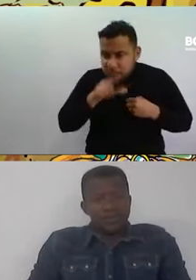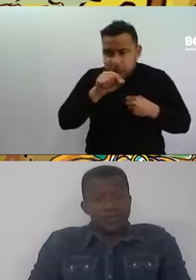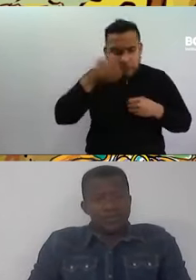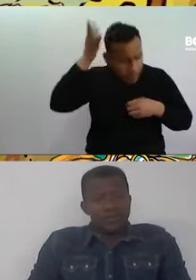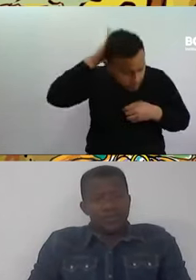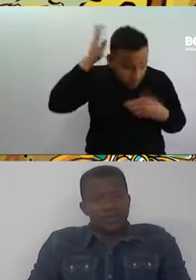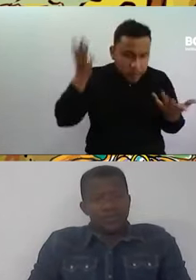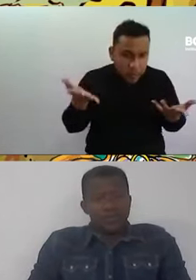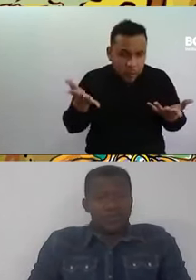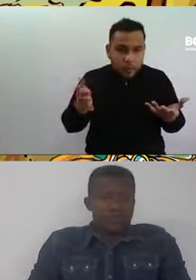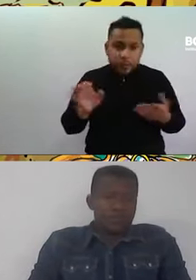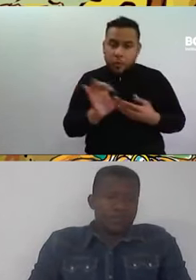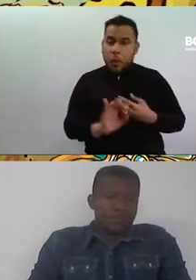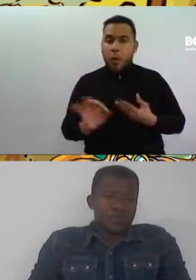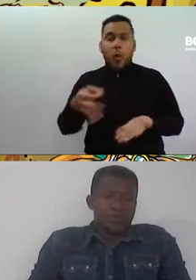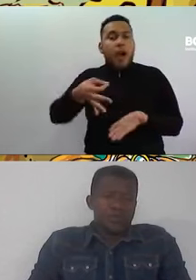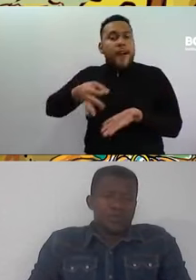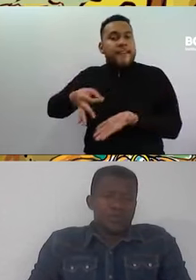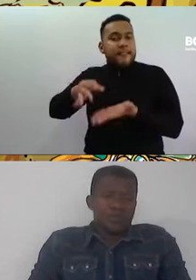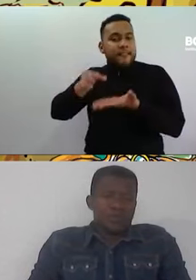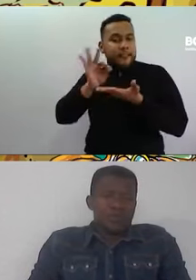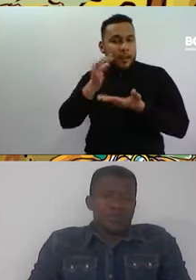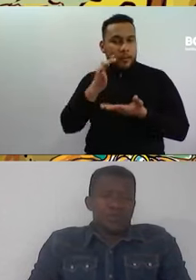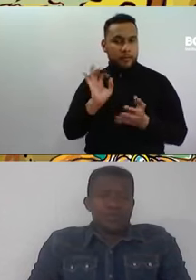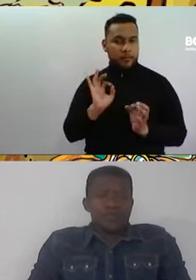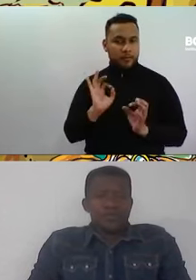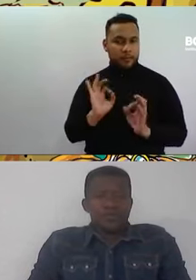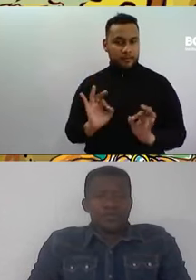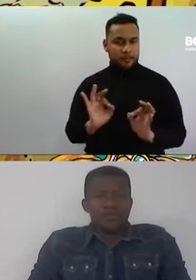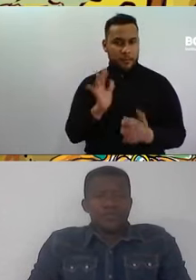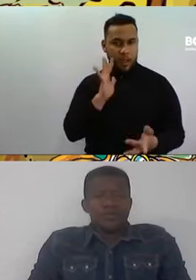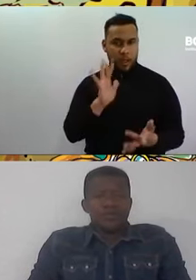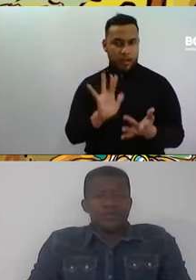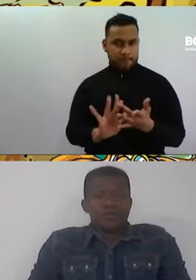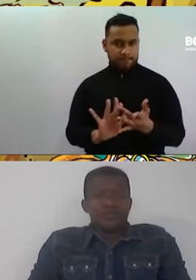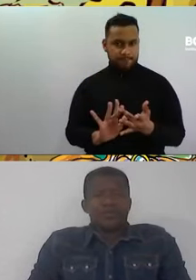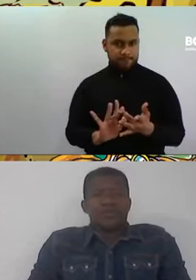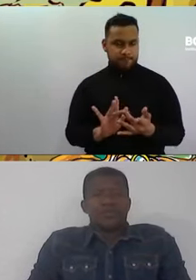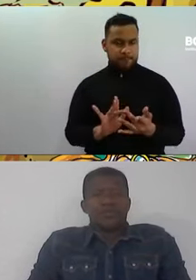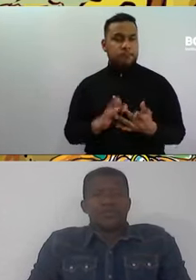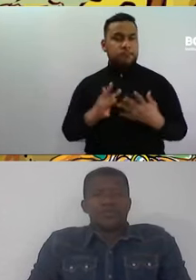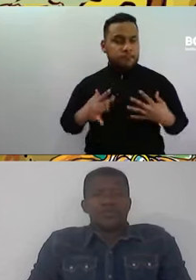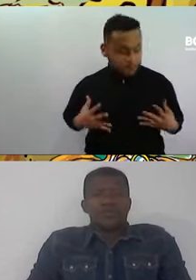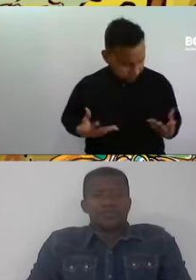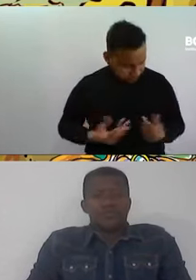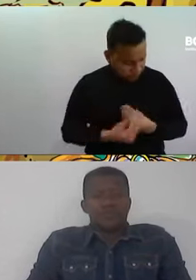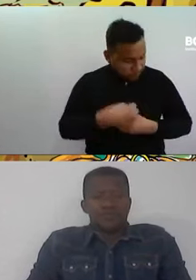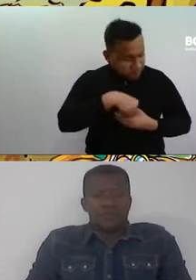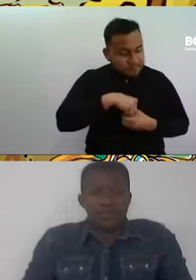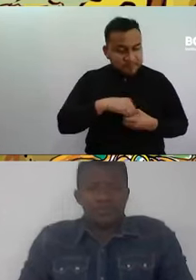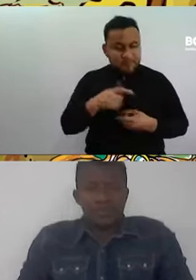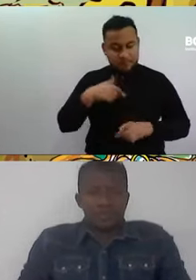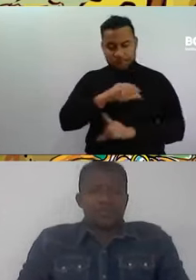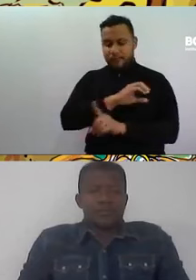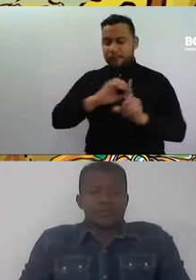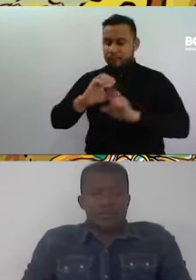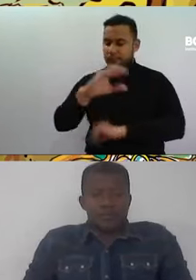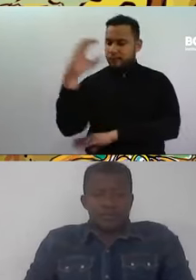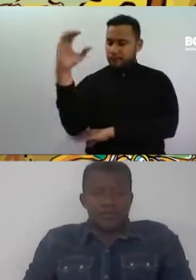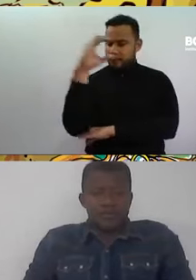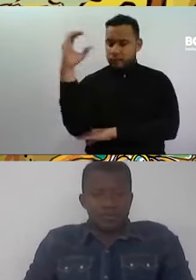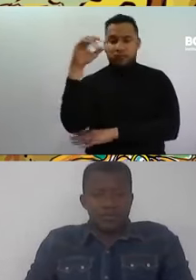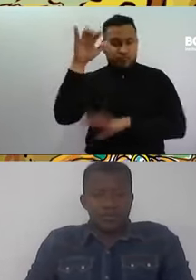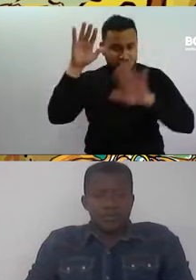un café, porque es la hora propia para tomar un café propio de nuestra